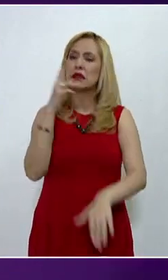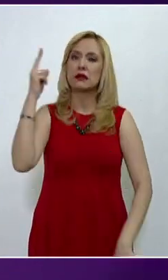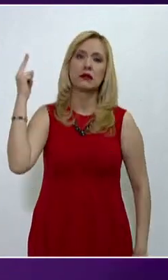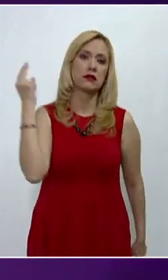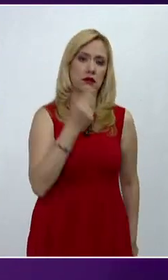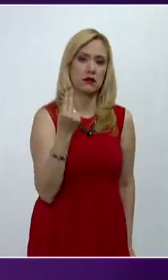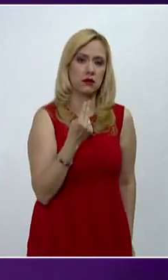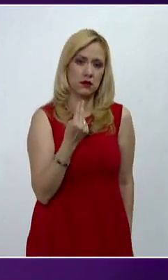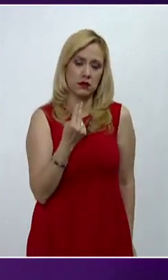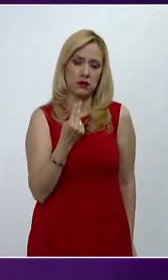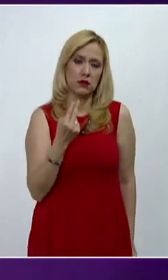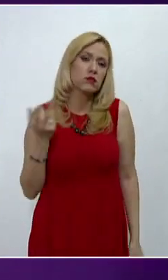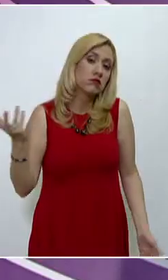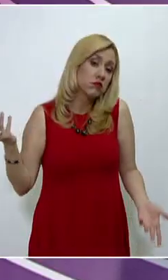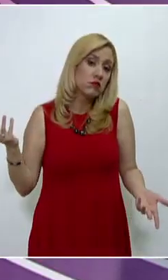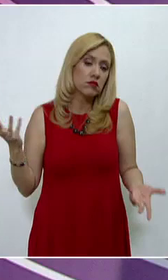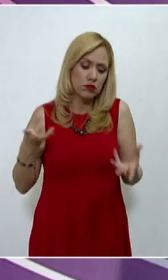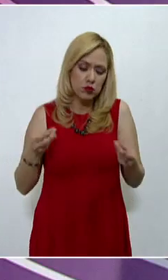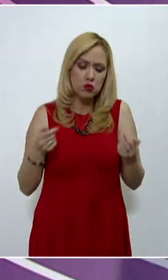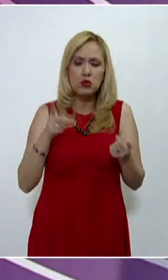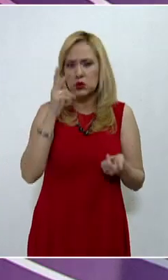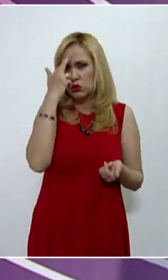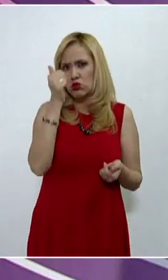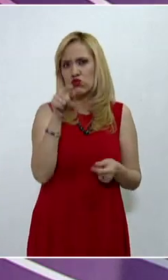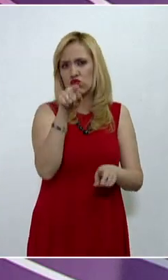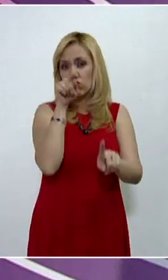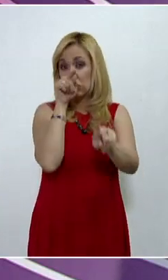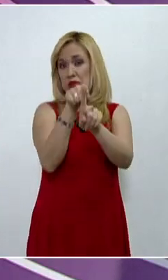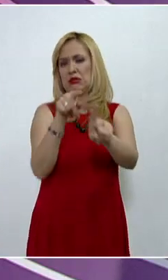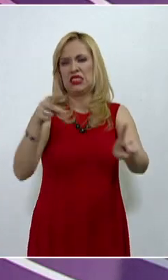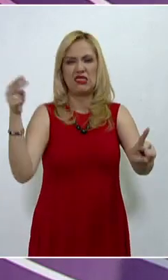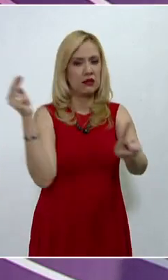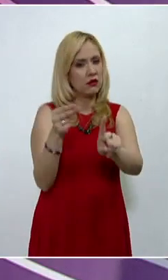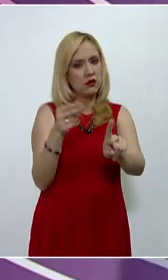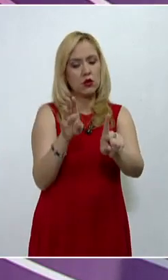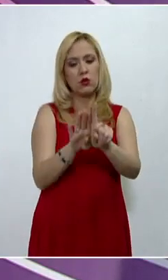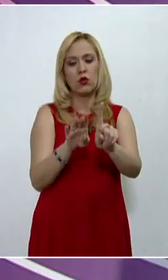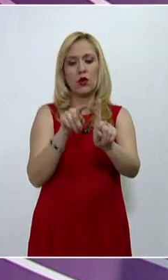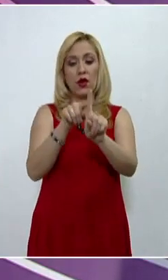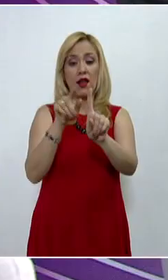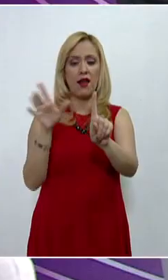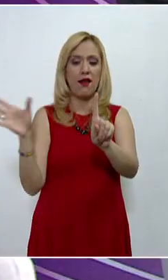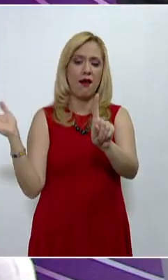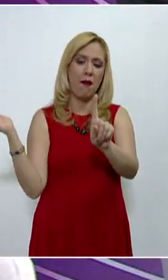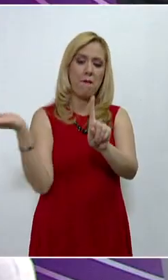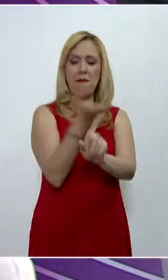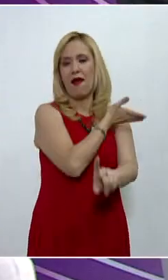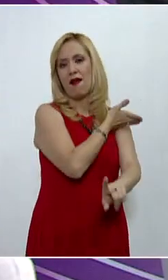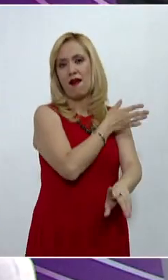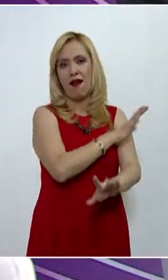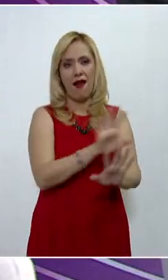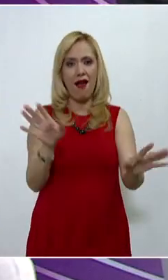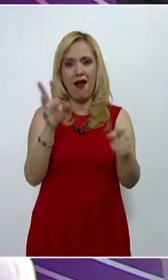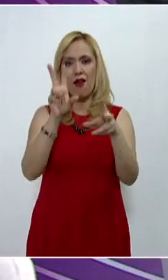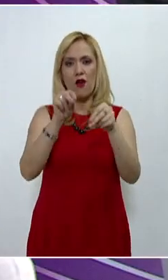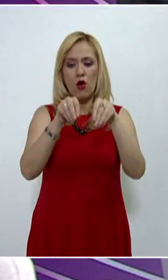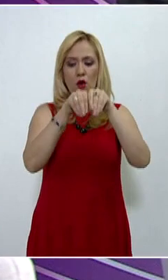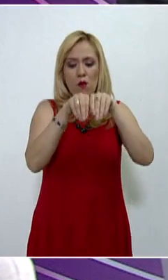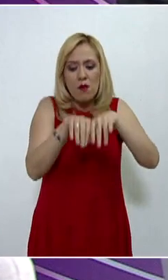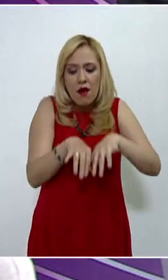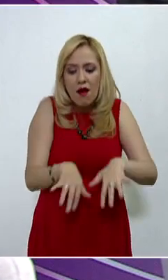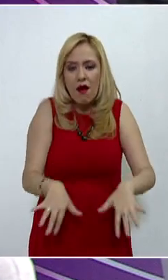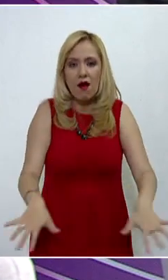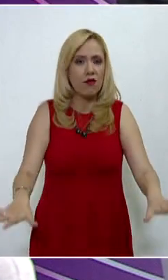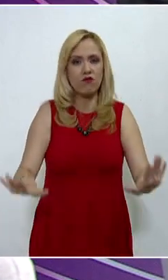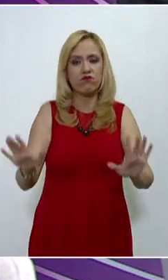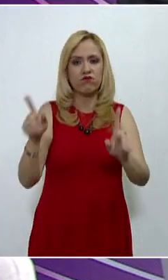que tener, entonces, partir de una política pública, no de una legislación, sino partir de una política criminal que te dice, a ver, el Estado mexicano tiene como